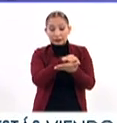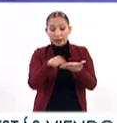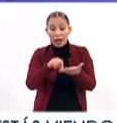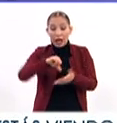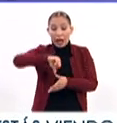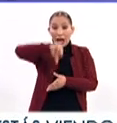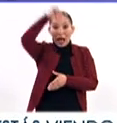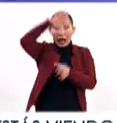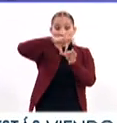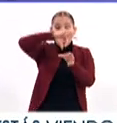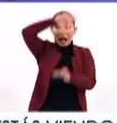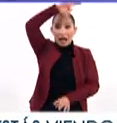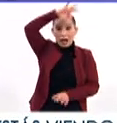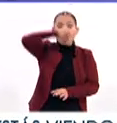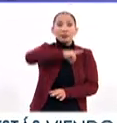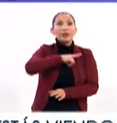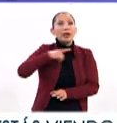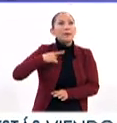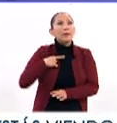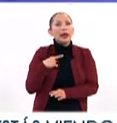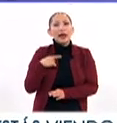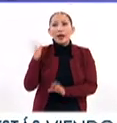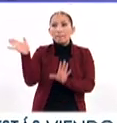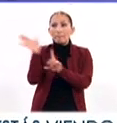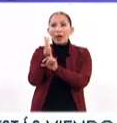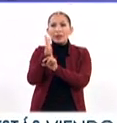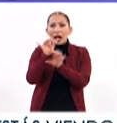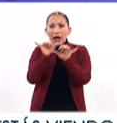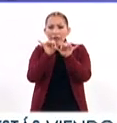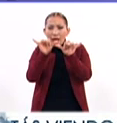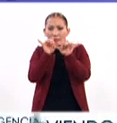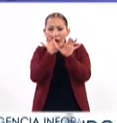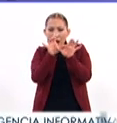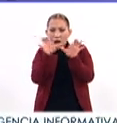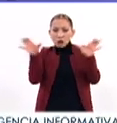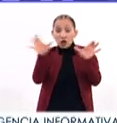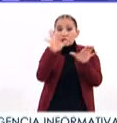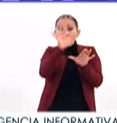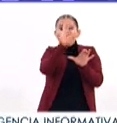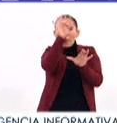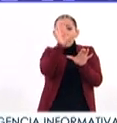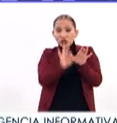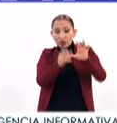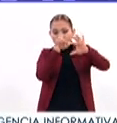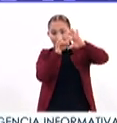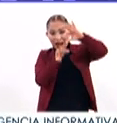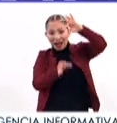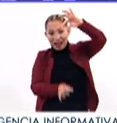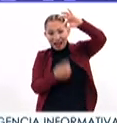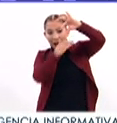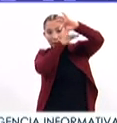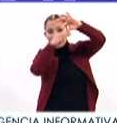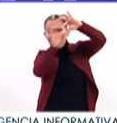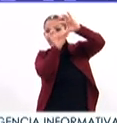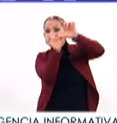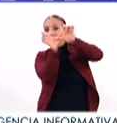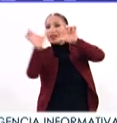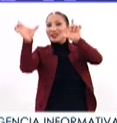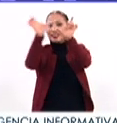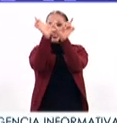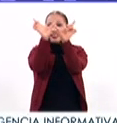manifiesta que una hasta bandera debe tener una bandera cuya longitud sea el 50% de la altura de la hasta